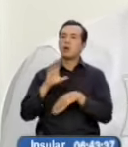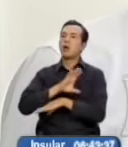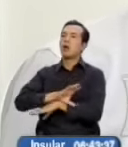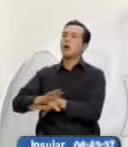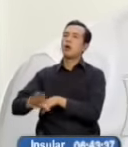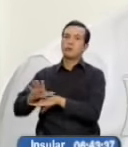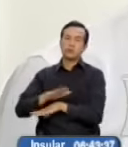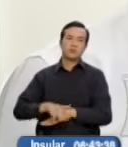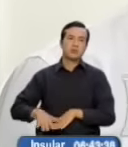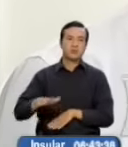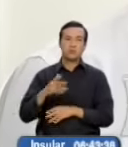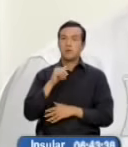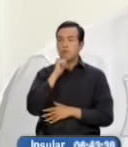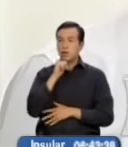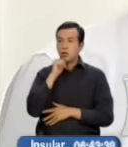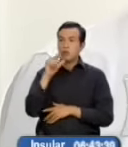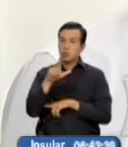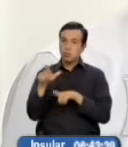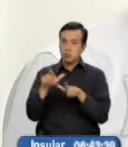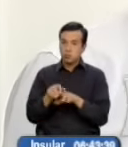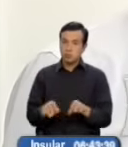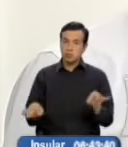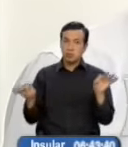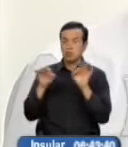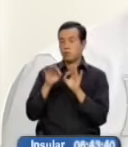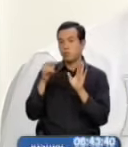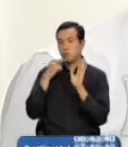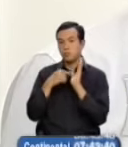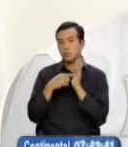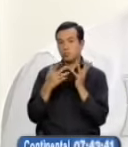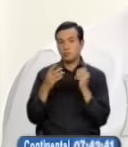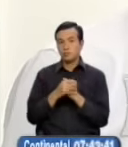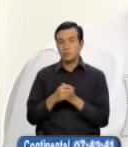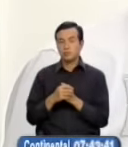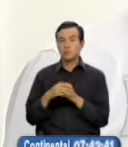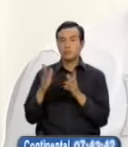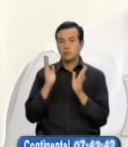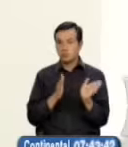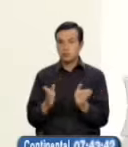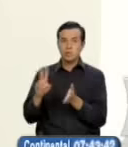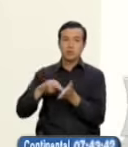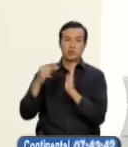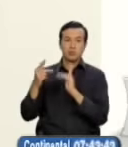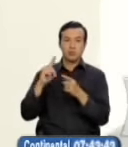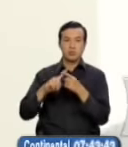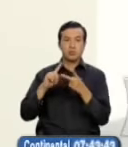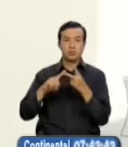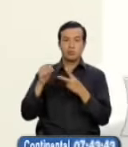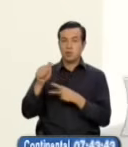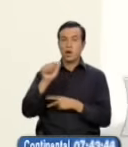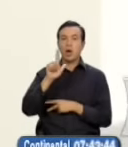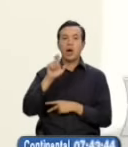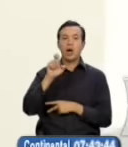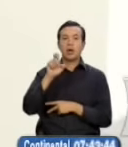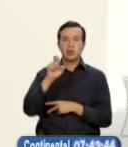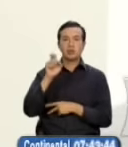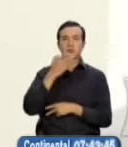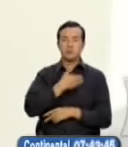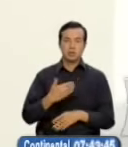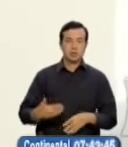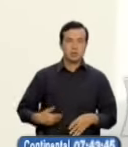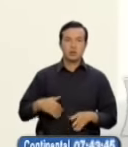falta también de espacios fundamentales como son, por ejemplo, preparación tecnológica. Por su parte, Alex Troya, presidente de la